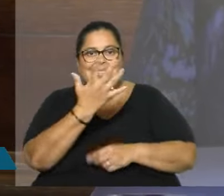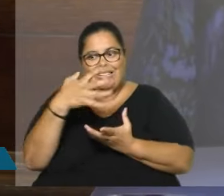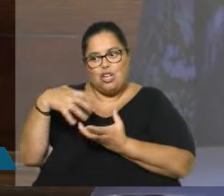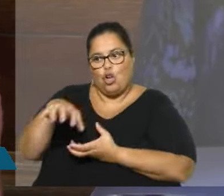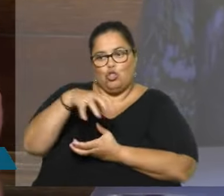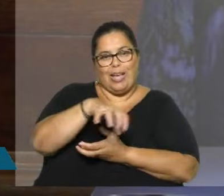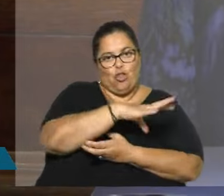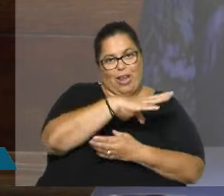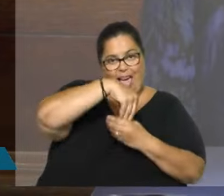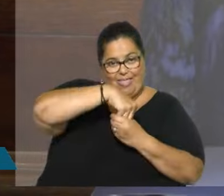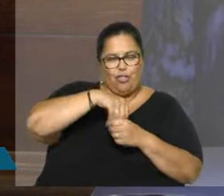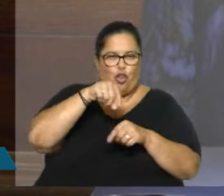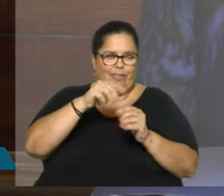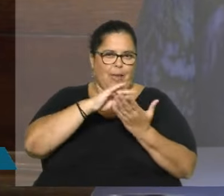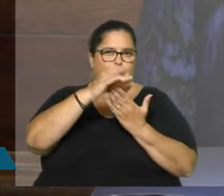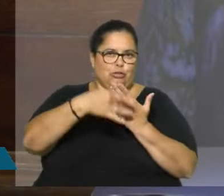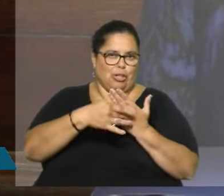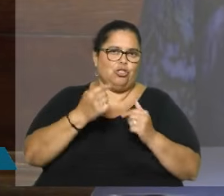el